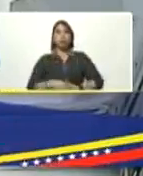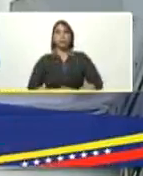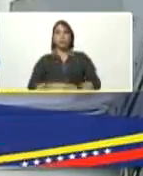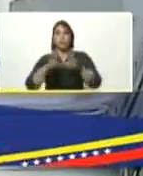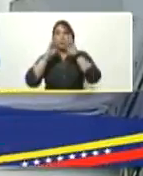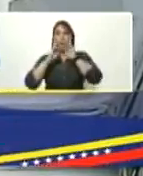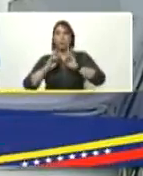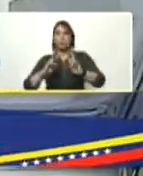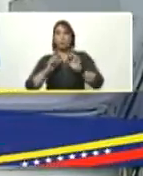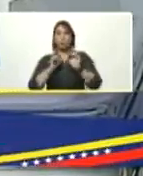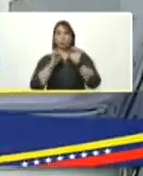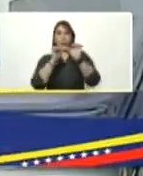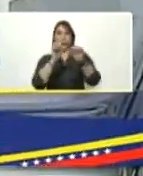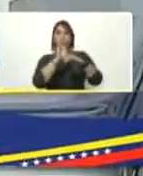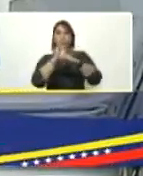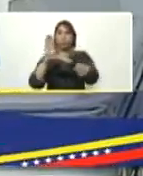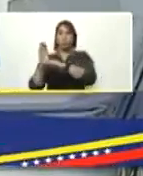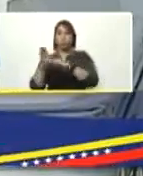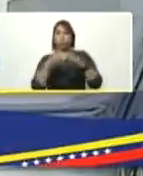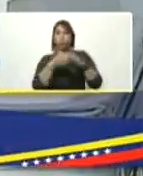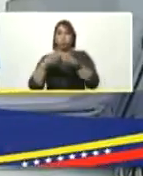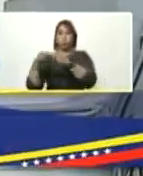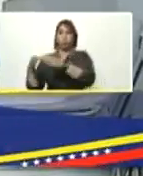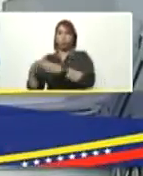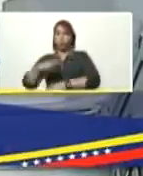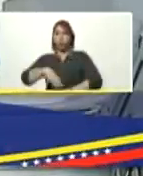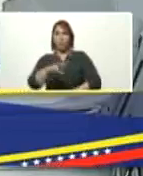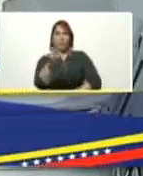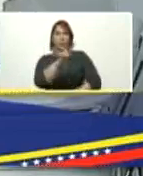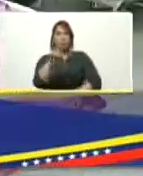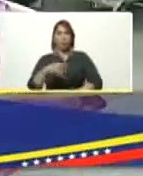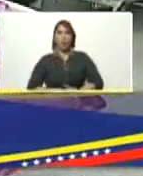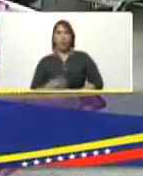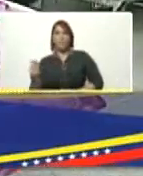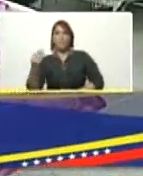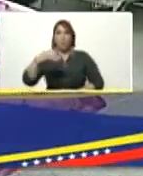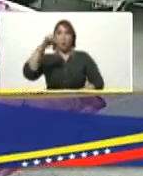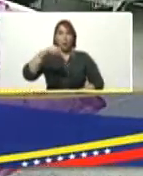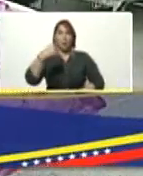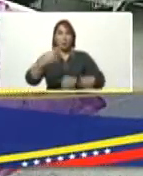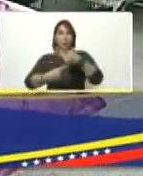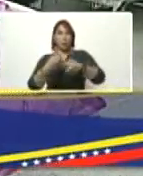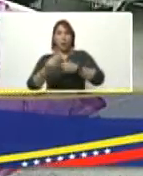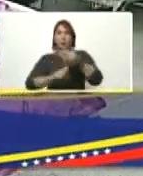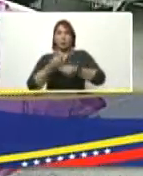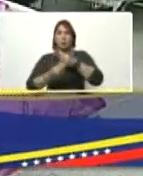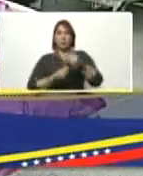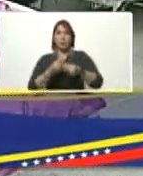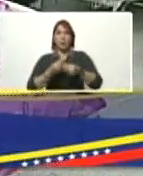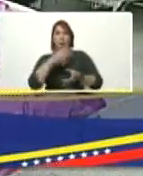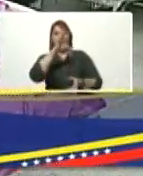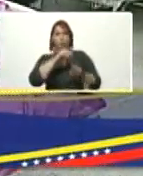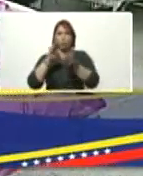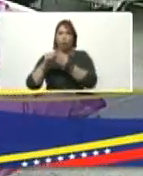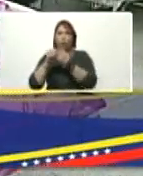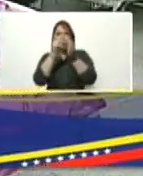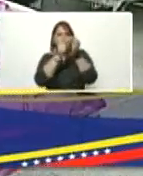mantenimiento preventivo de estos equipos a nivel nacional. Adicionalmente, luego de hacer esta confección de